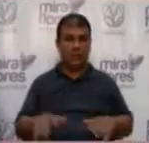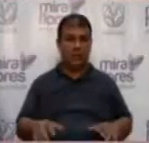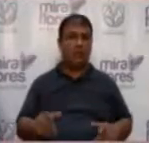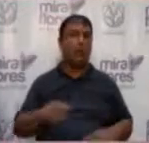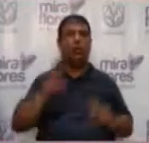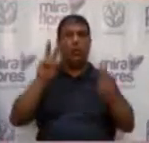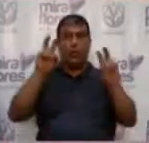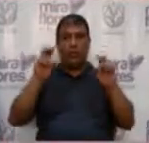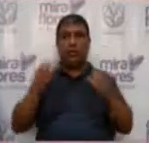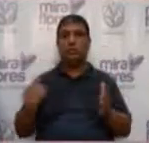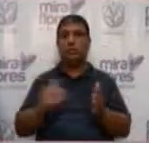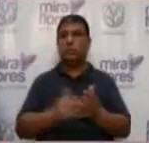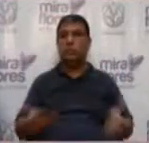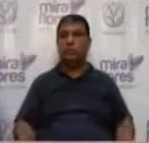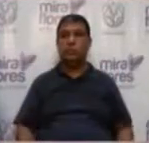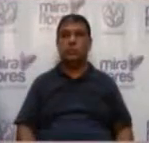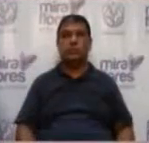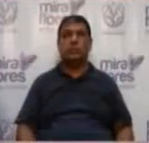otro tema.